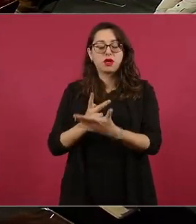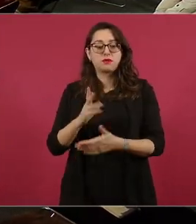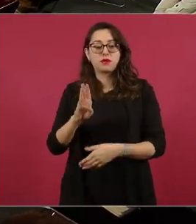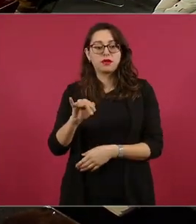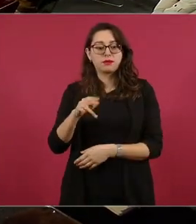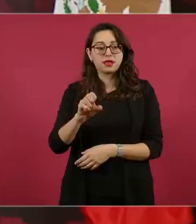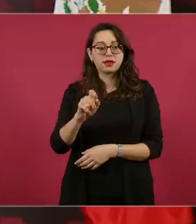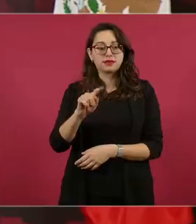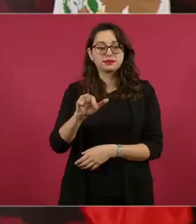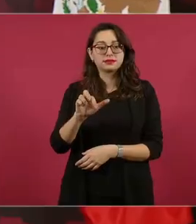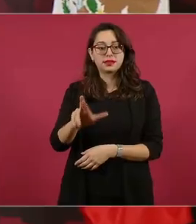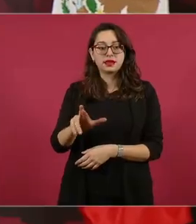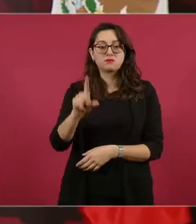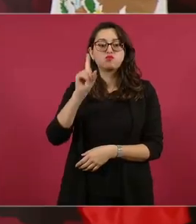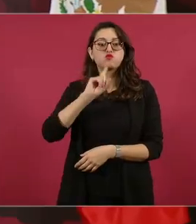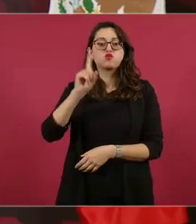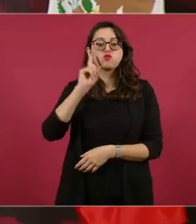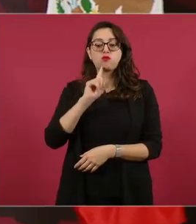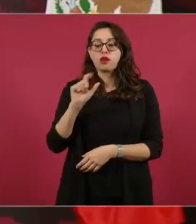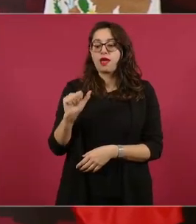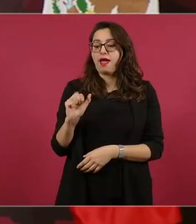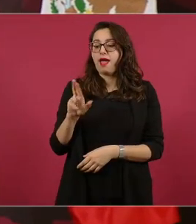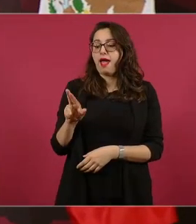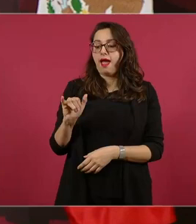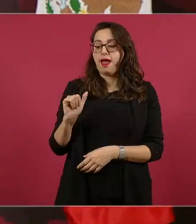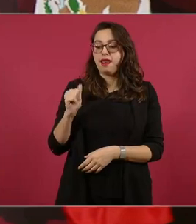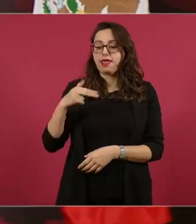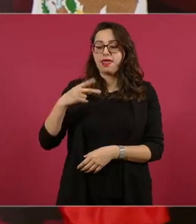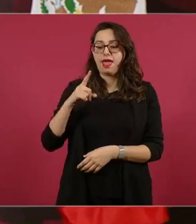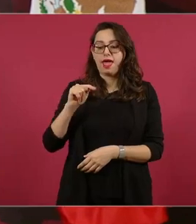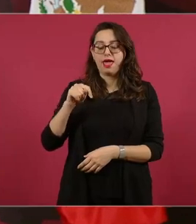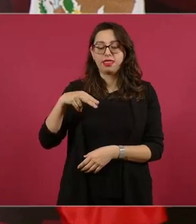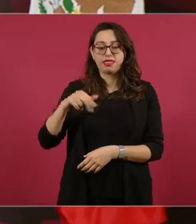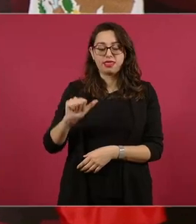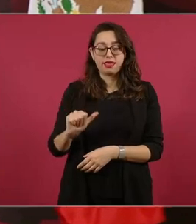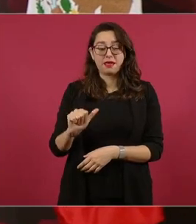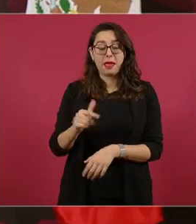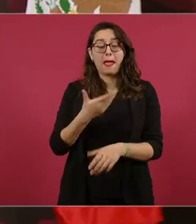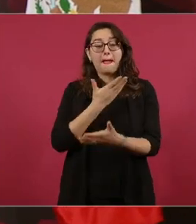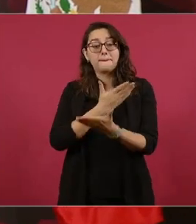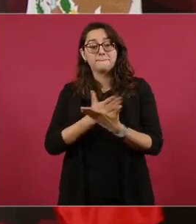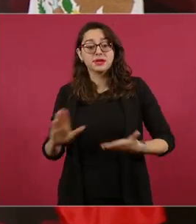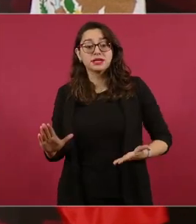Acapulco, no solo ella, hay más de 1,000